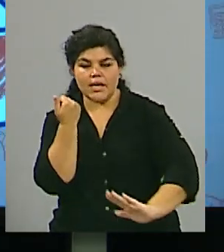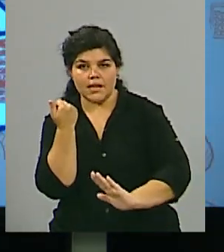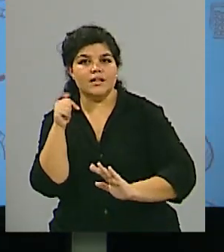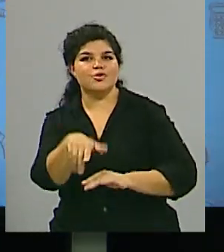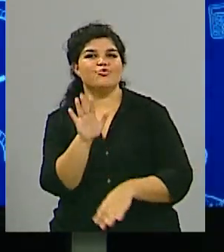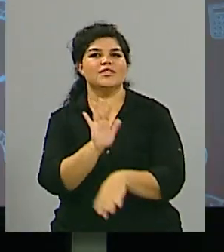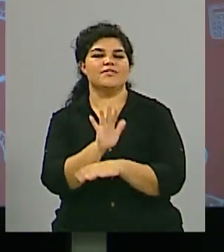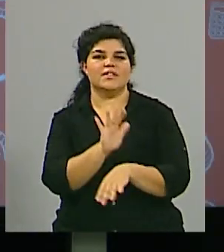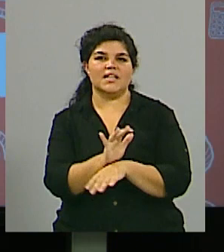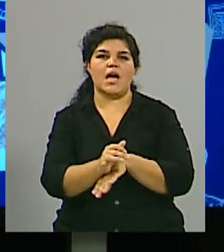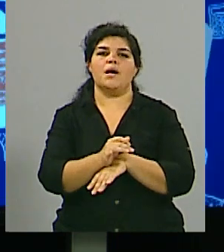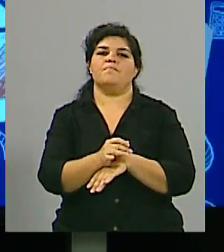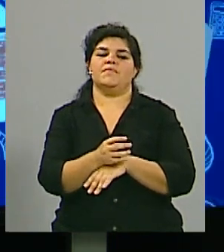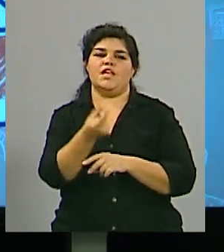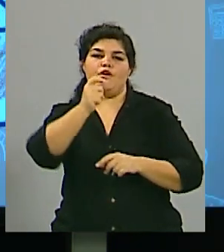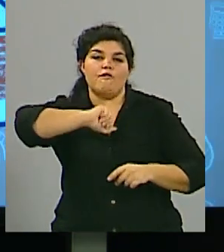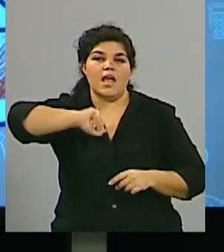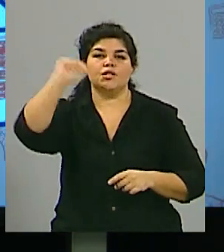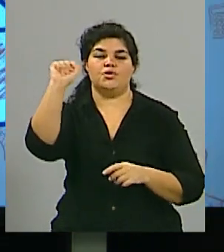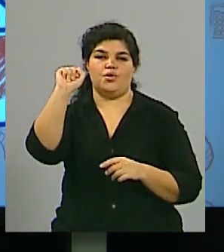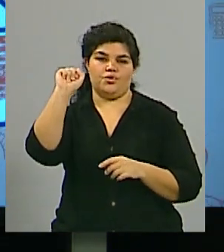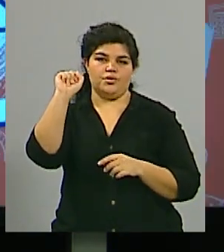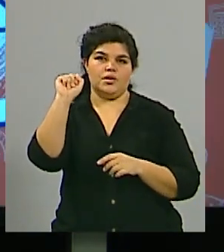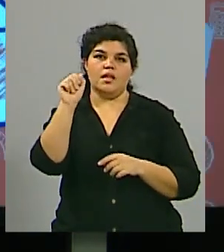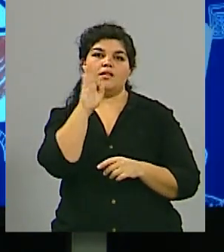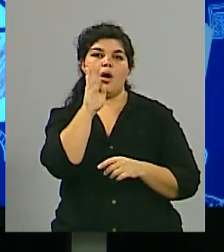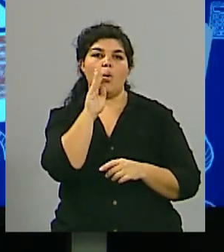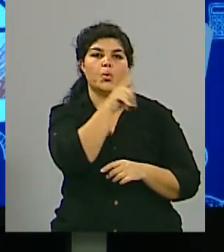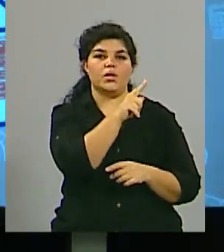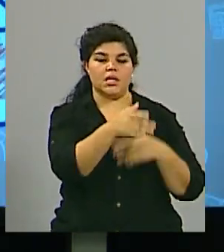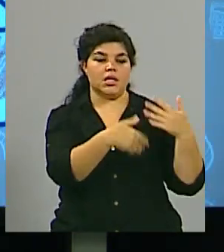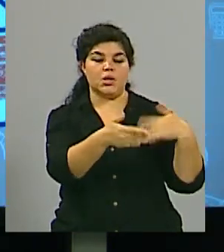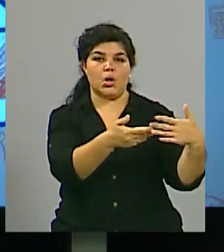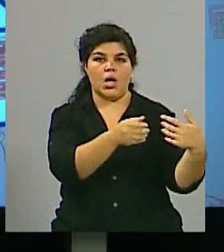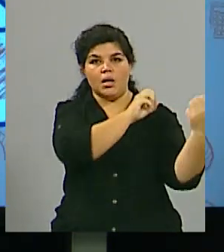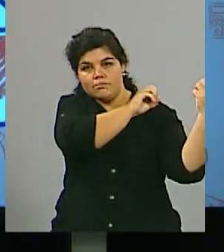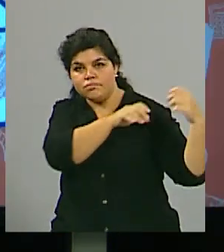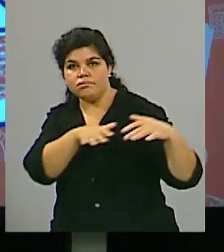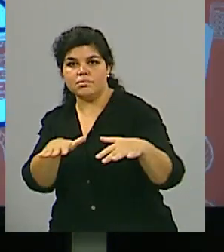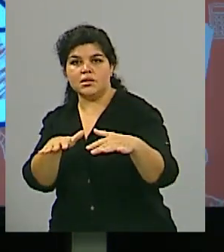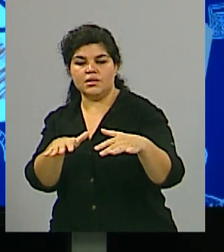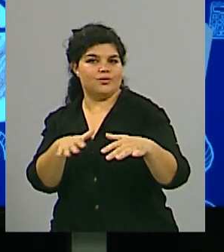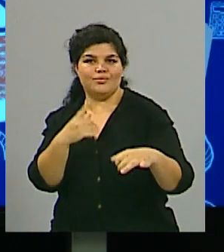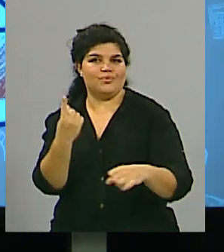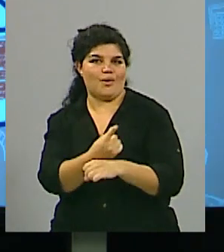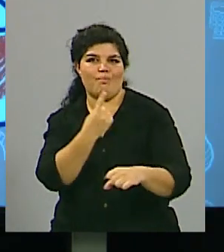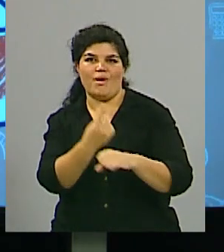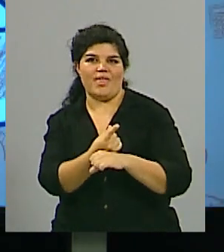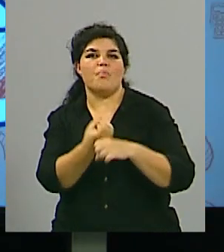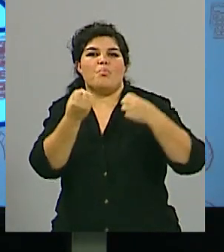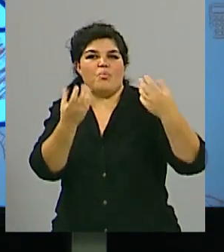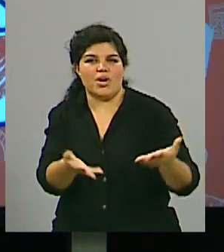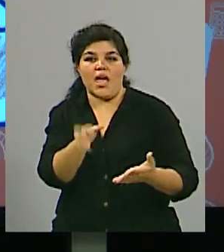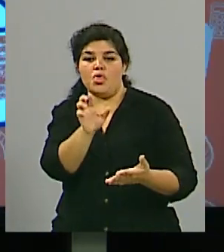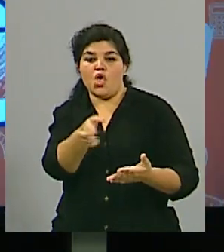costos inflacionarios que tiene la economía estadounidense no se pueden trasladar en la misma medida, es decir, los efectos